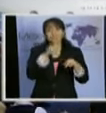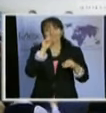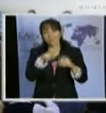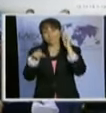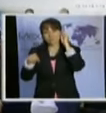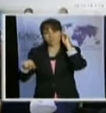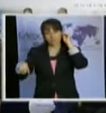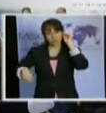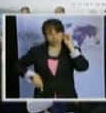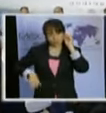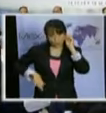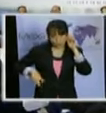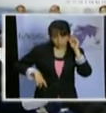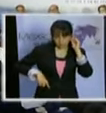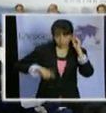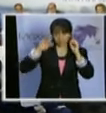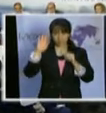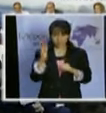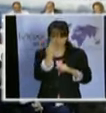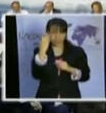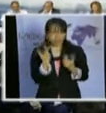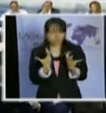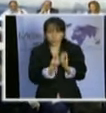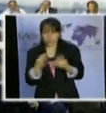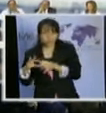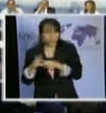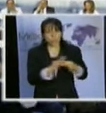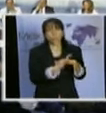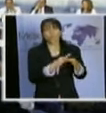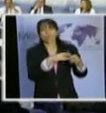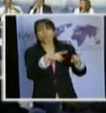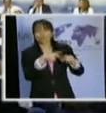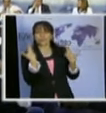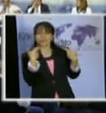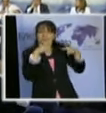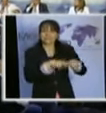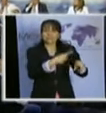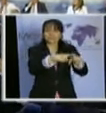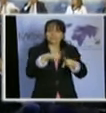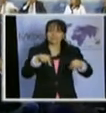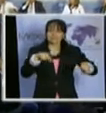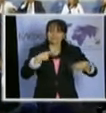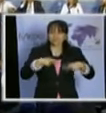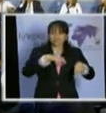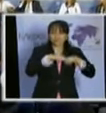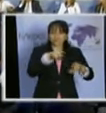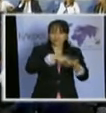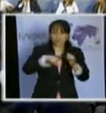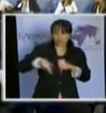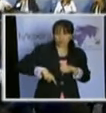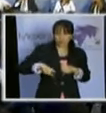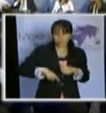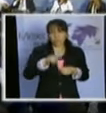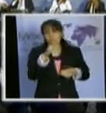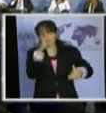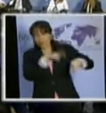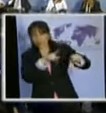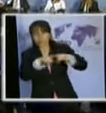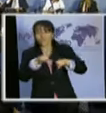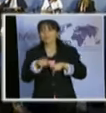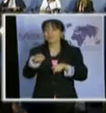Cancillería estamos tratando de alentar una nueva forma de relación gobierno-sociedad, tanto en los